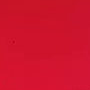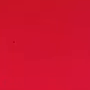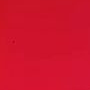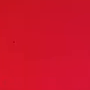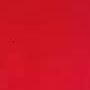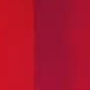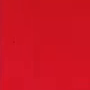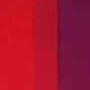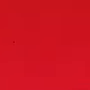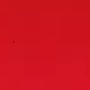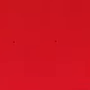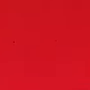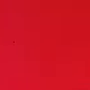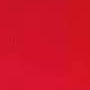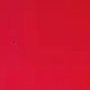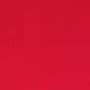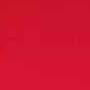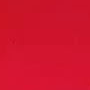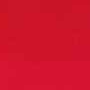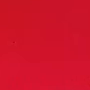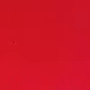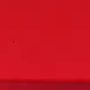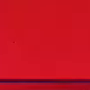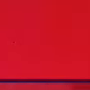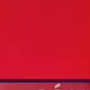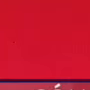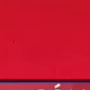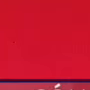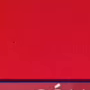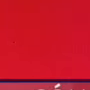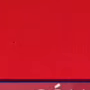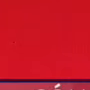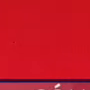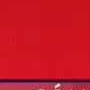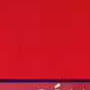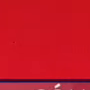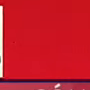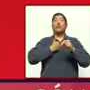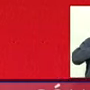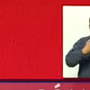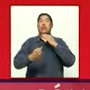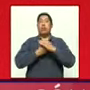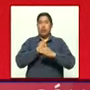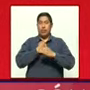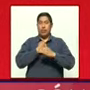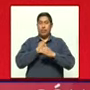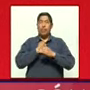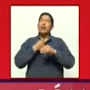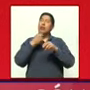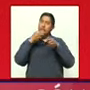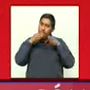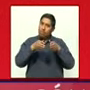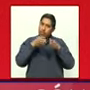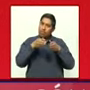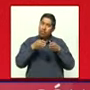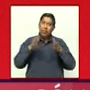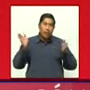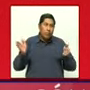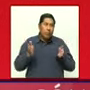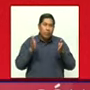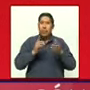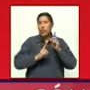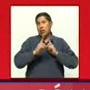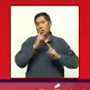Hoy, 10 de septiembre, es el Día de Prevención del Suicidio. Es una fecha para hacer énfasis en esto que para muchos